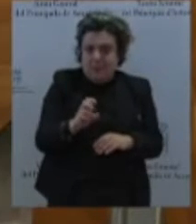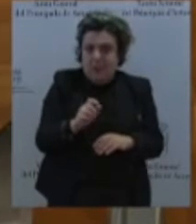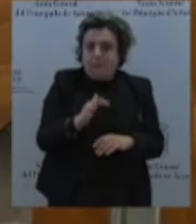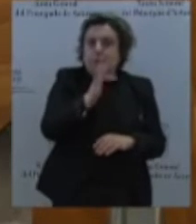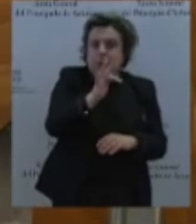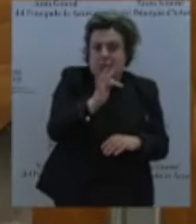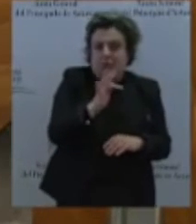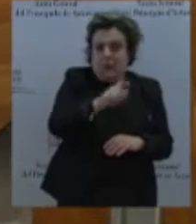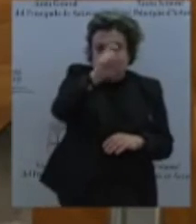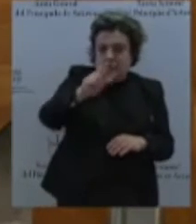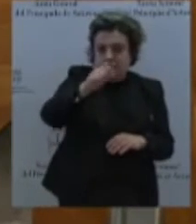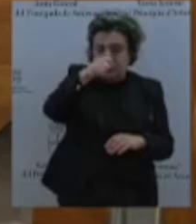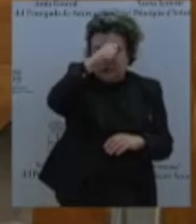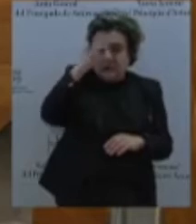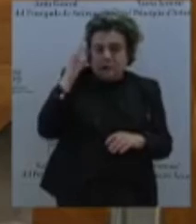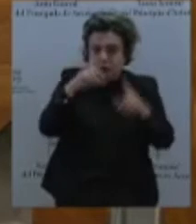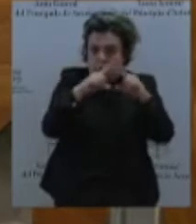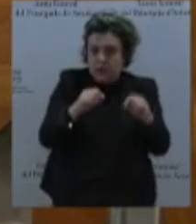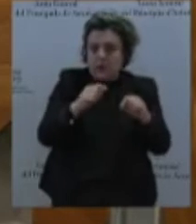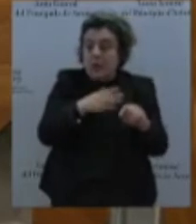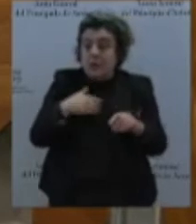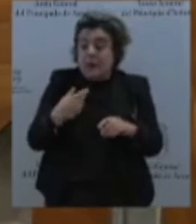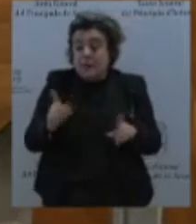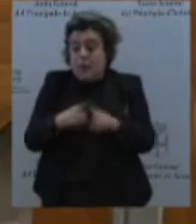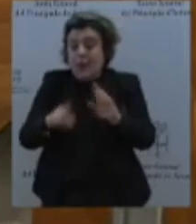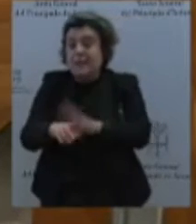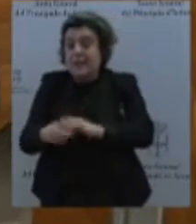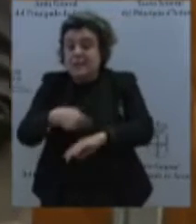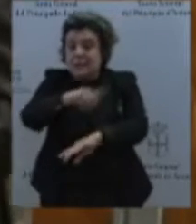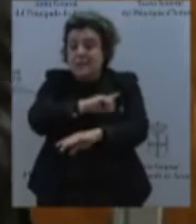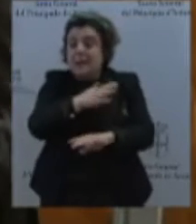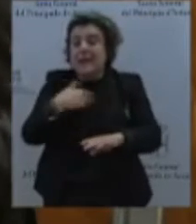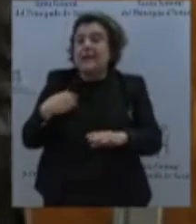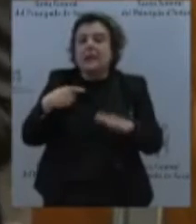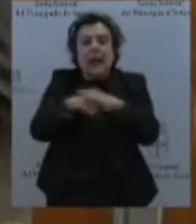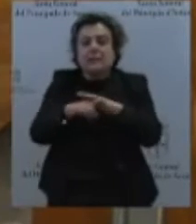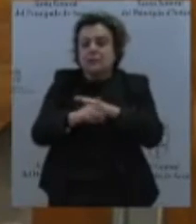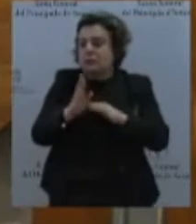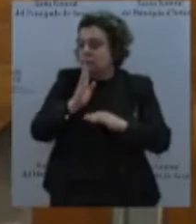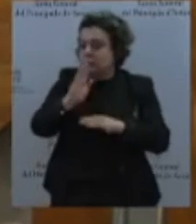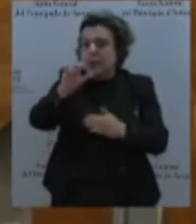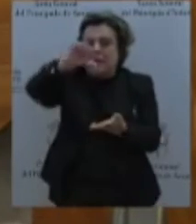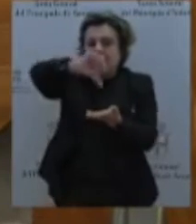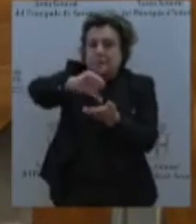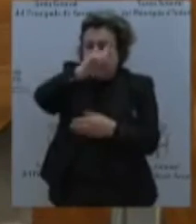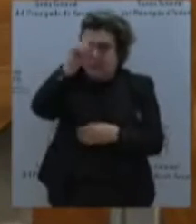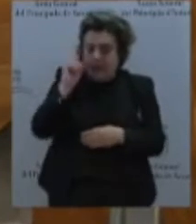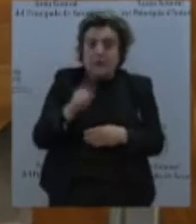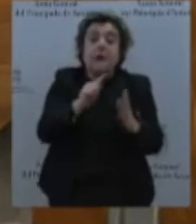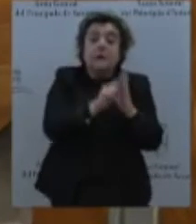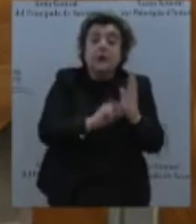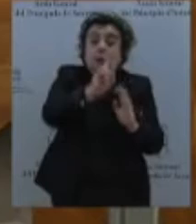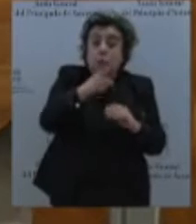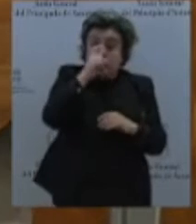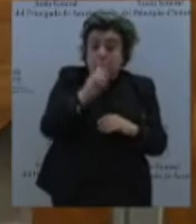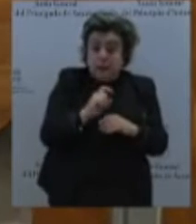gestione todo desde Madrid directamente, ¿no? Le voy a recordar otros datos. Los presupuestos del Principado, que ustedes ahí, aunque no apoyaron, es cierto